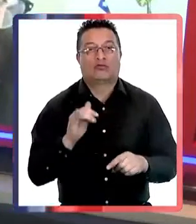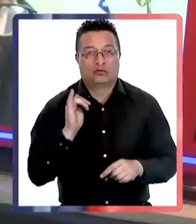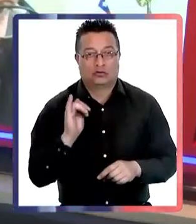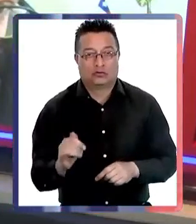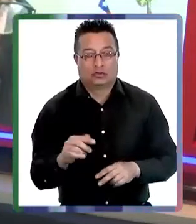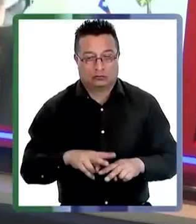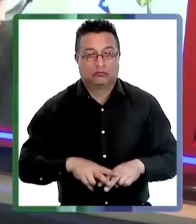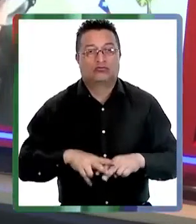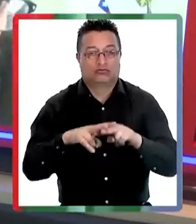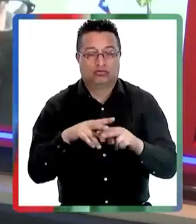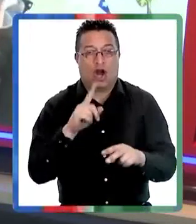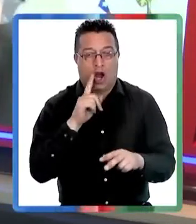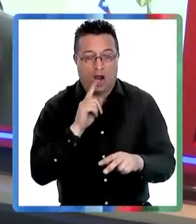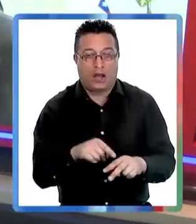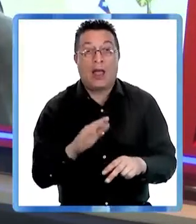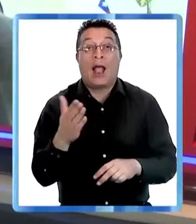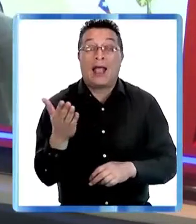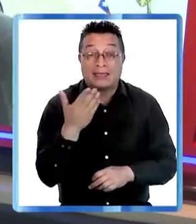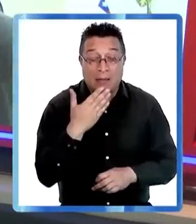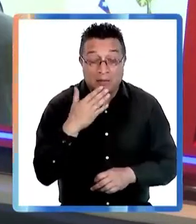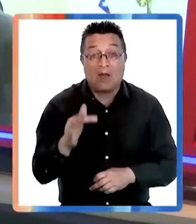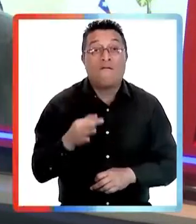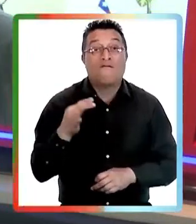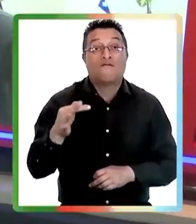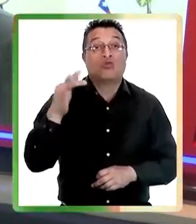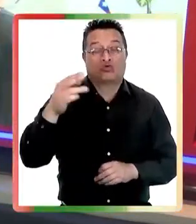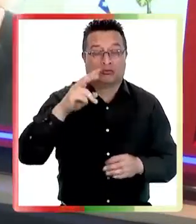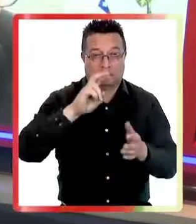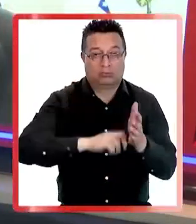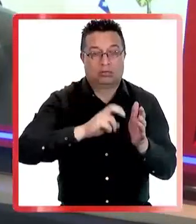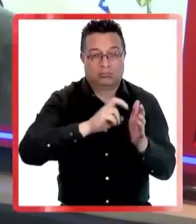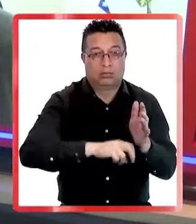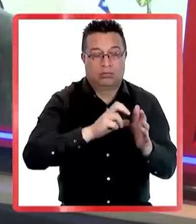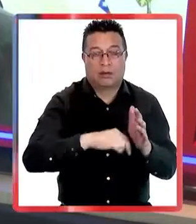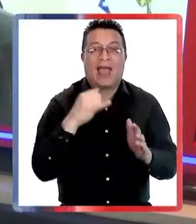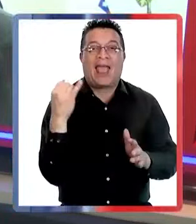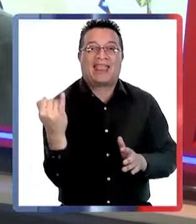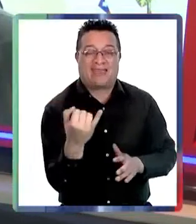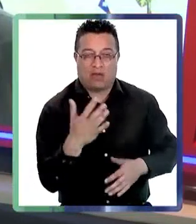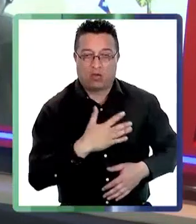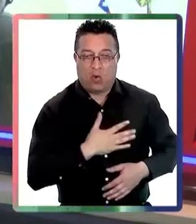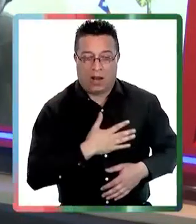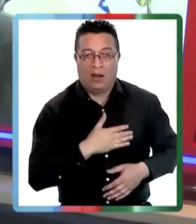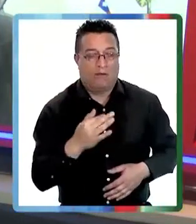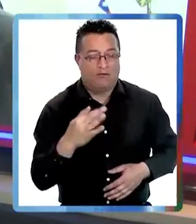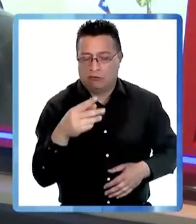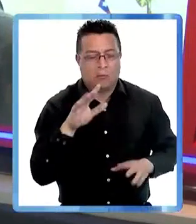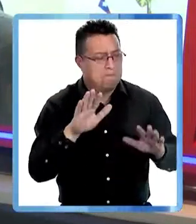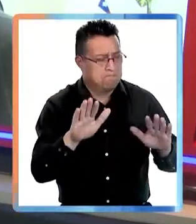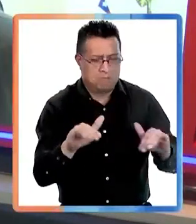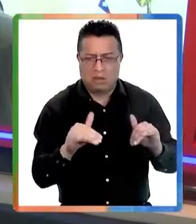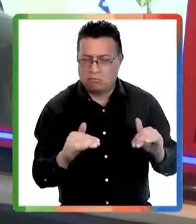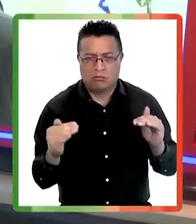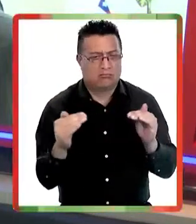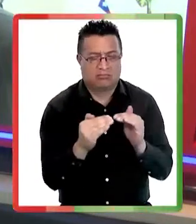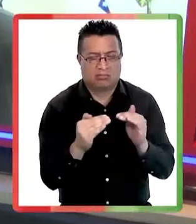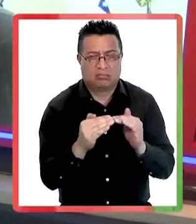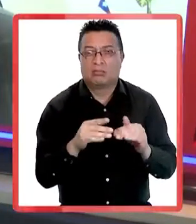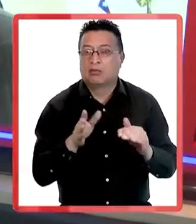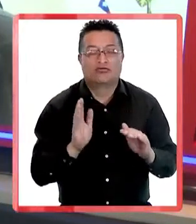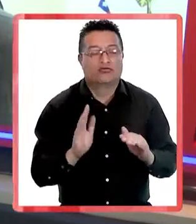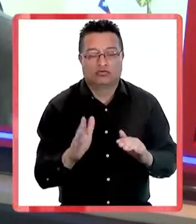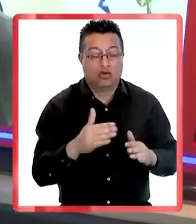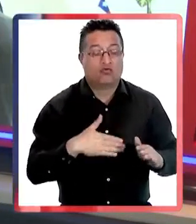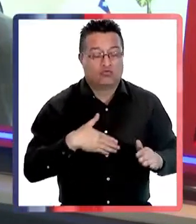stock acumulado, y también de las futuras cotizaciones de la capitalización individual. Eso es lo primero. Por lo tanto, van a